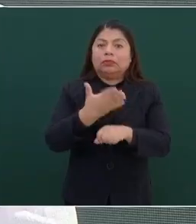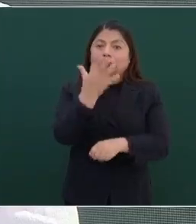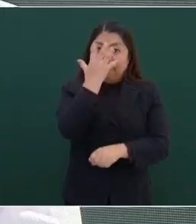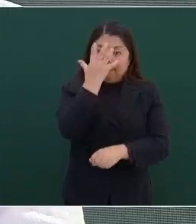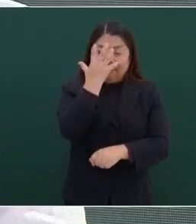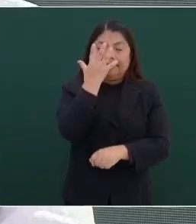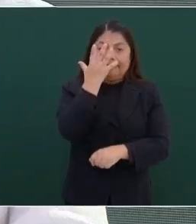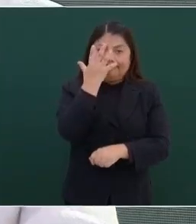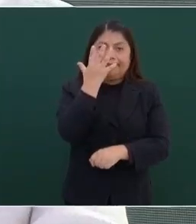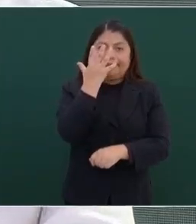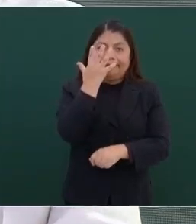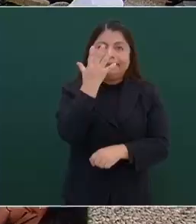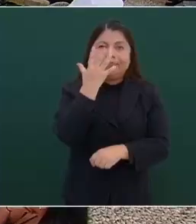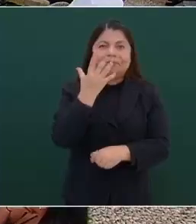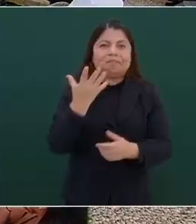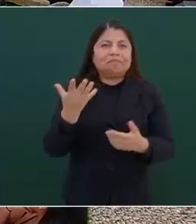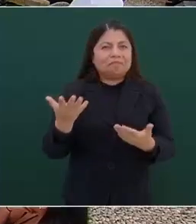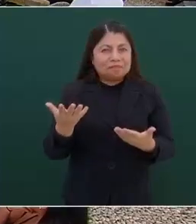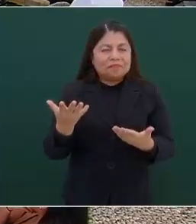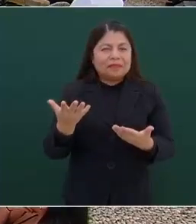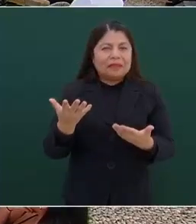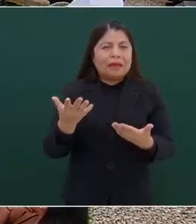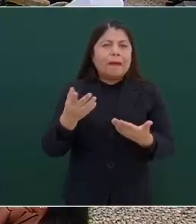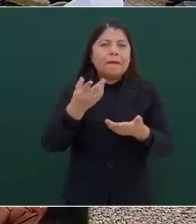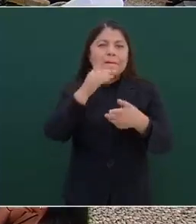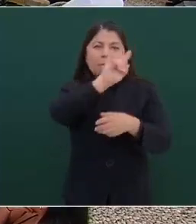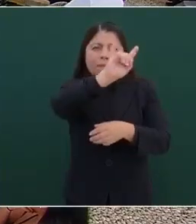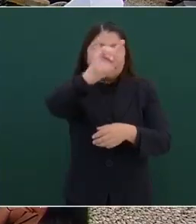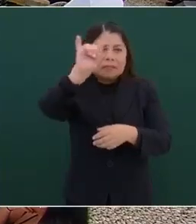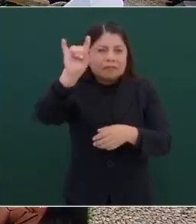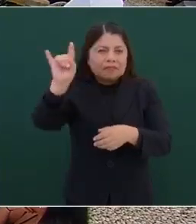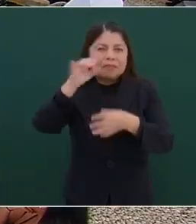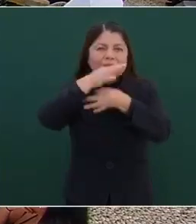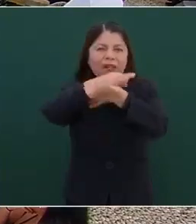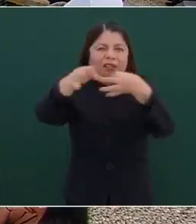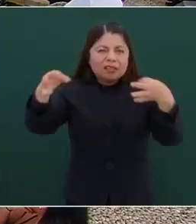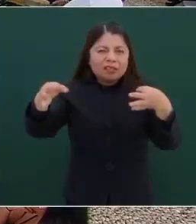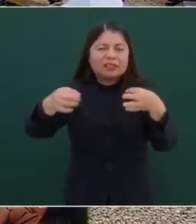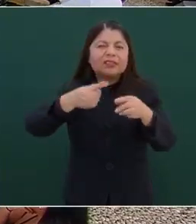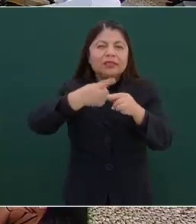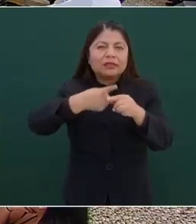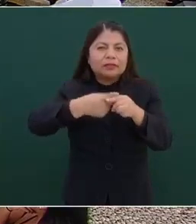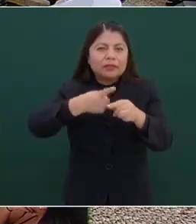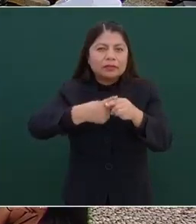No sé exactamente quién lo hizo, creo que fue Blinken.